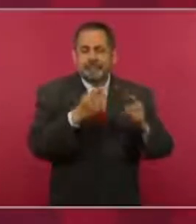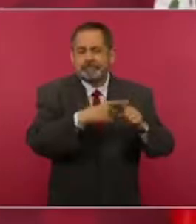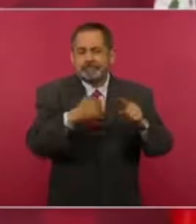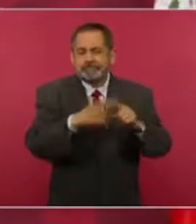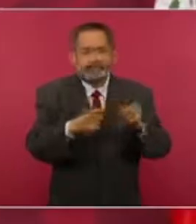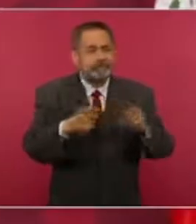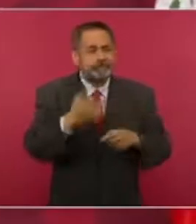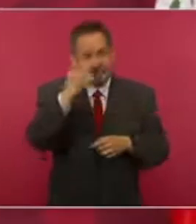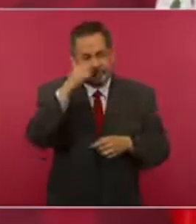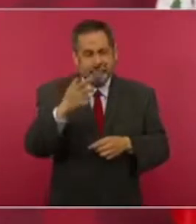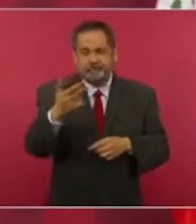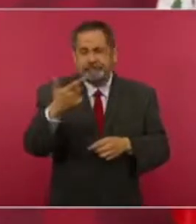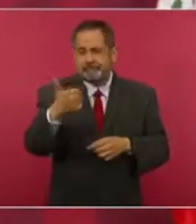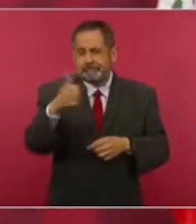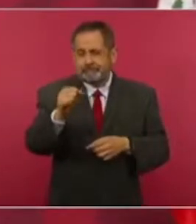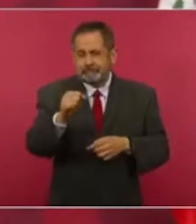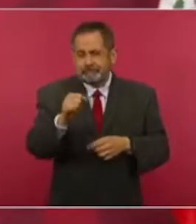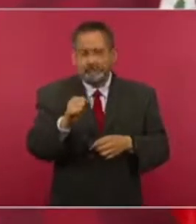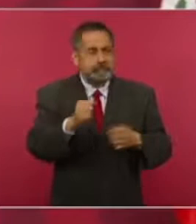transportar el gas.